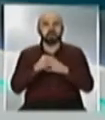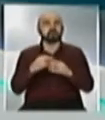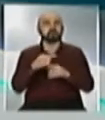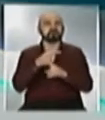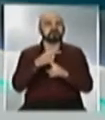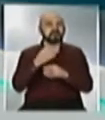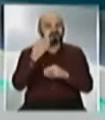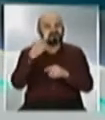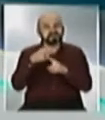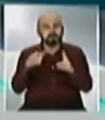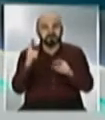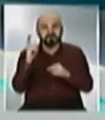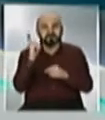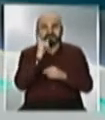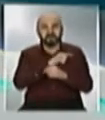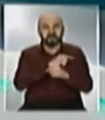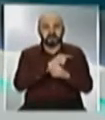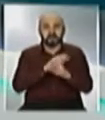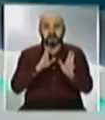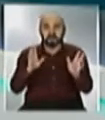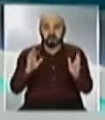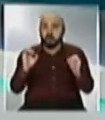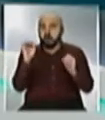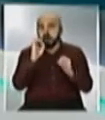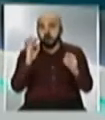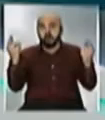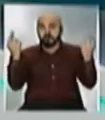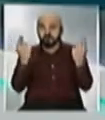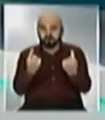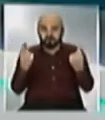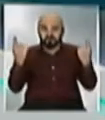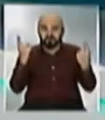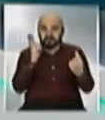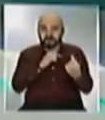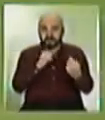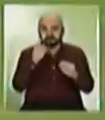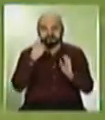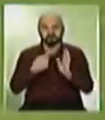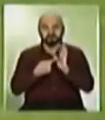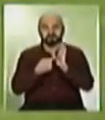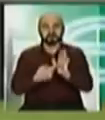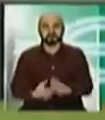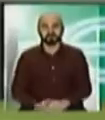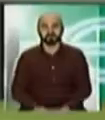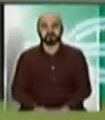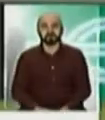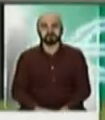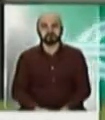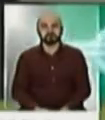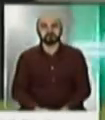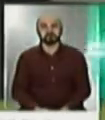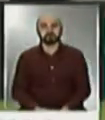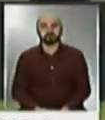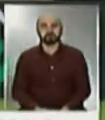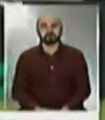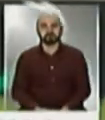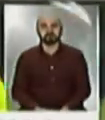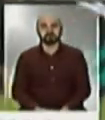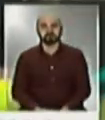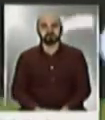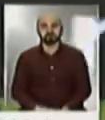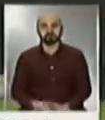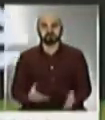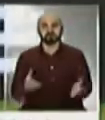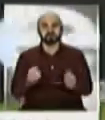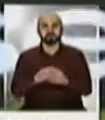día lunes o a una hipotética final del viernes 21? Lo vemos en la siguiente nota. ¿Por qué demora? Ah, porque todavía no